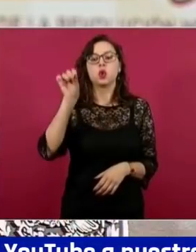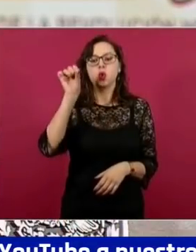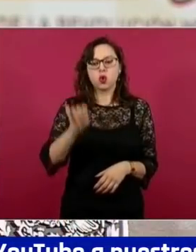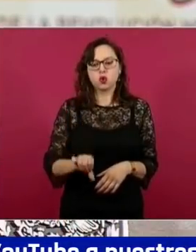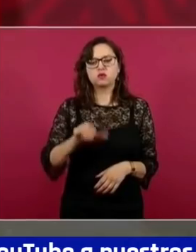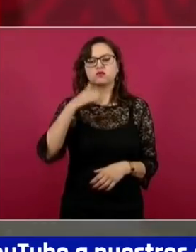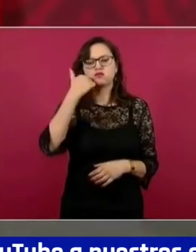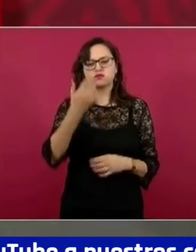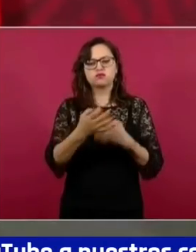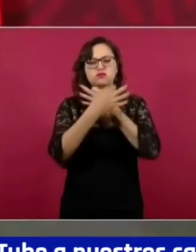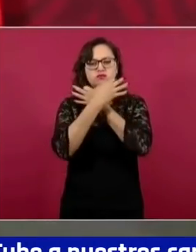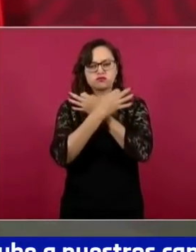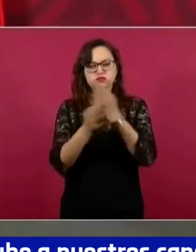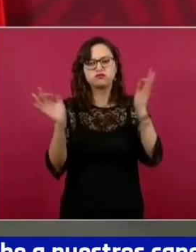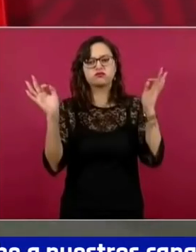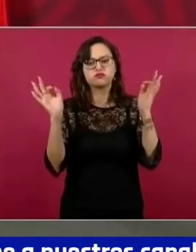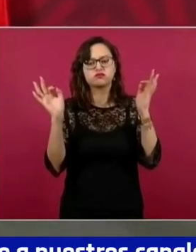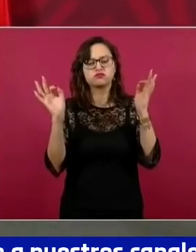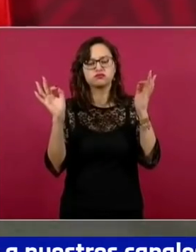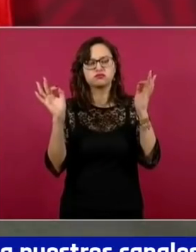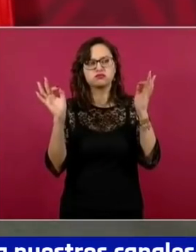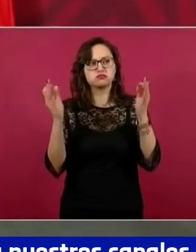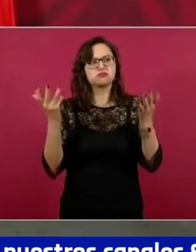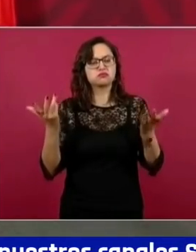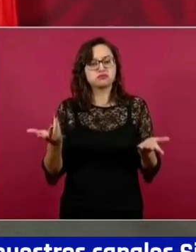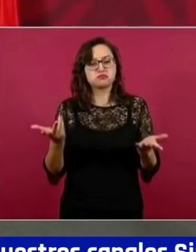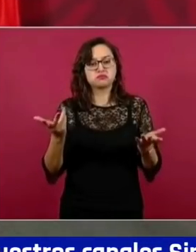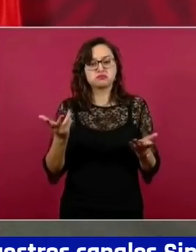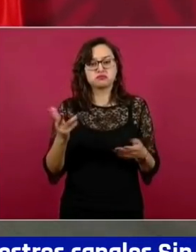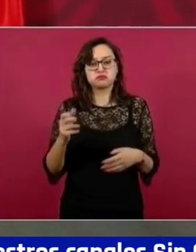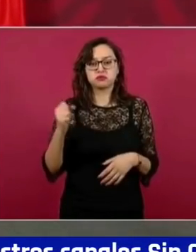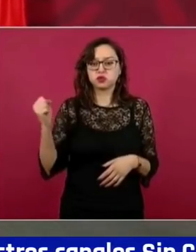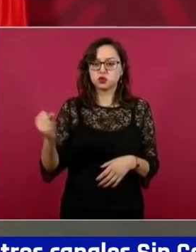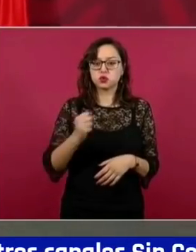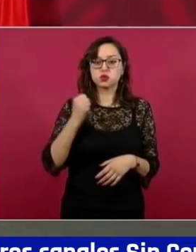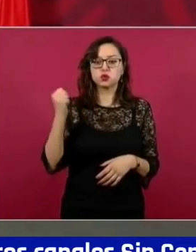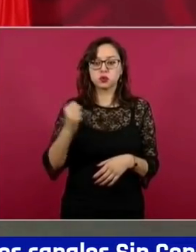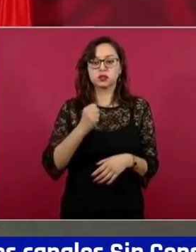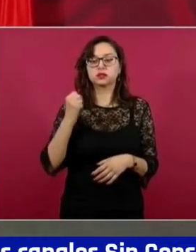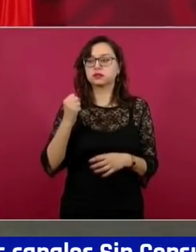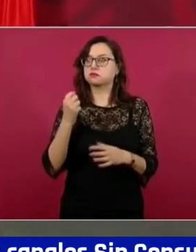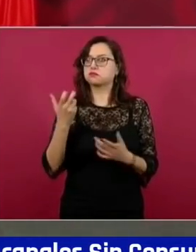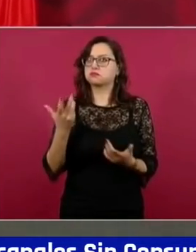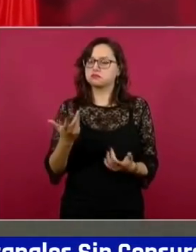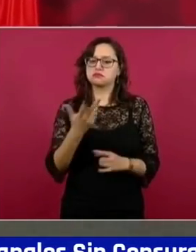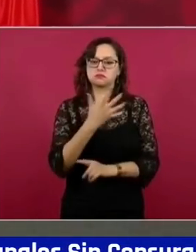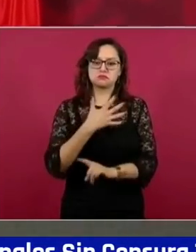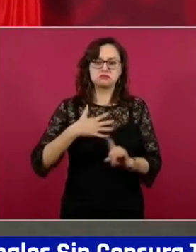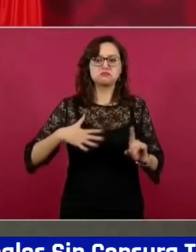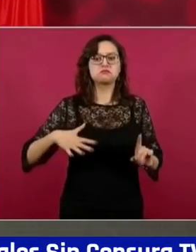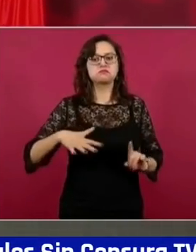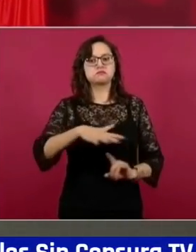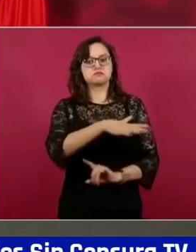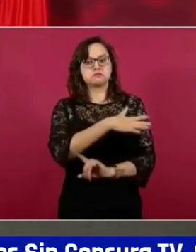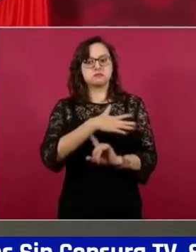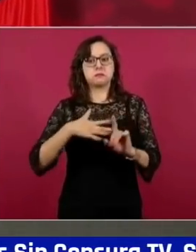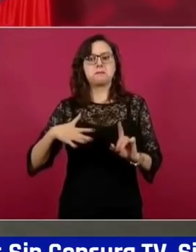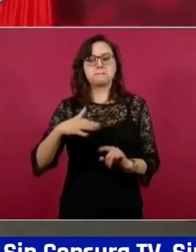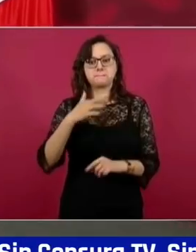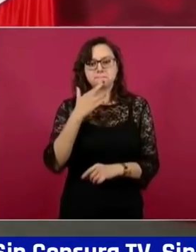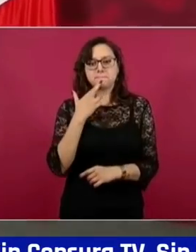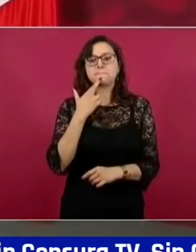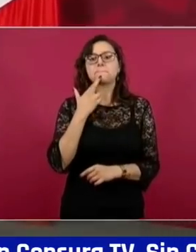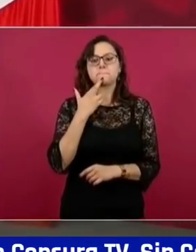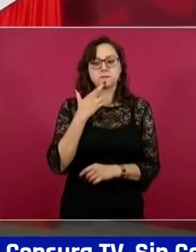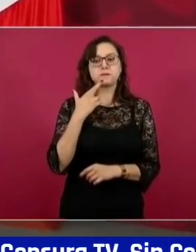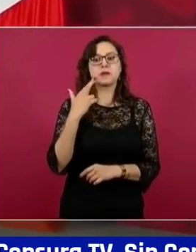además de reunirse con los mineros de Cananea, de pues enfrentar una serie de cuestionamientos precisamente por el litio allá